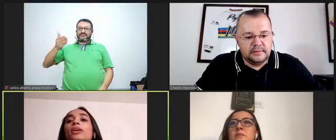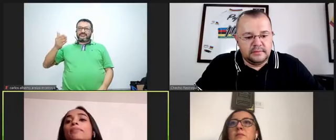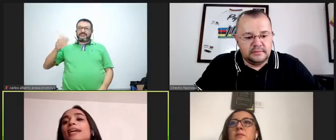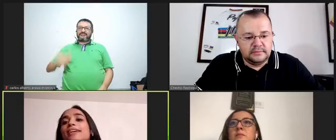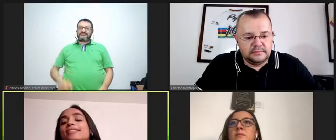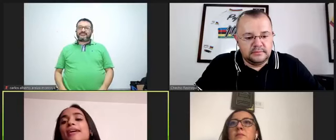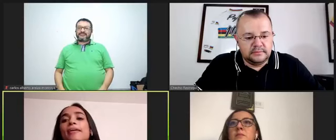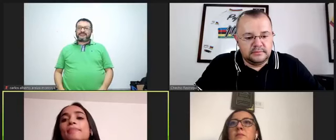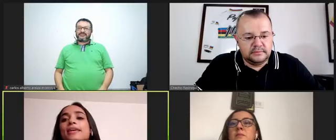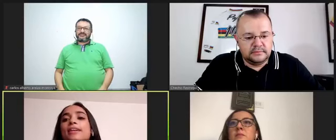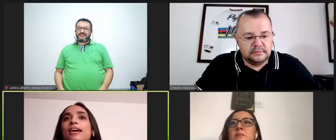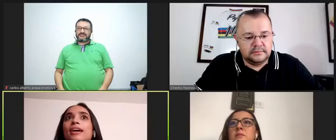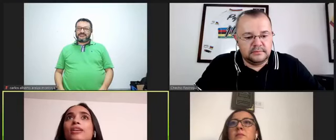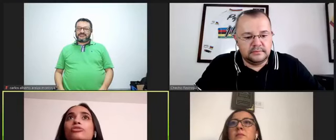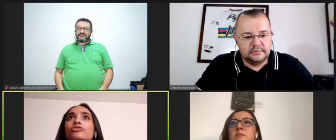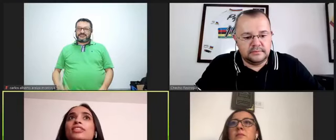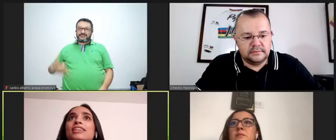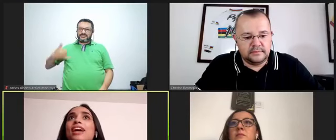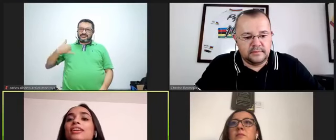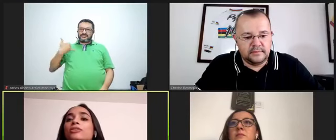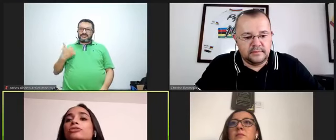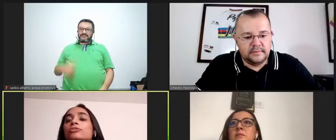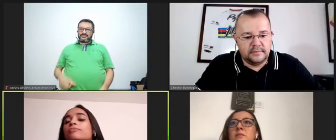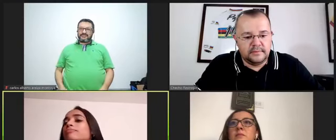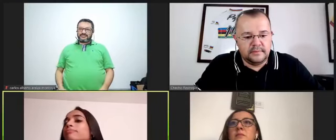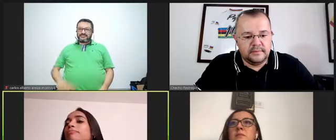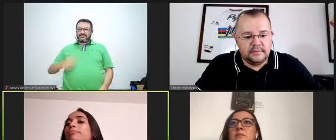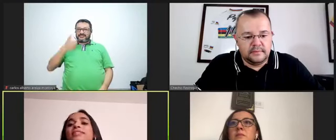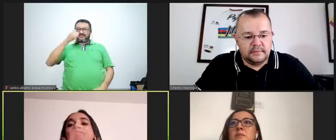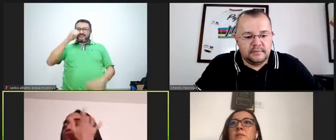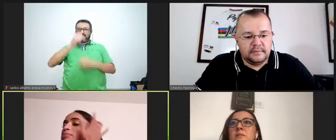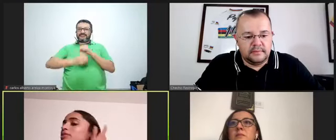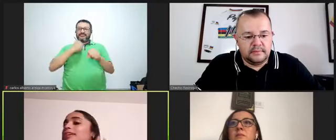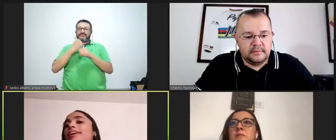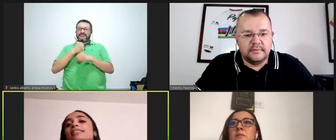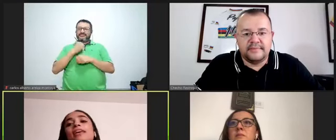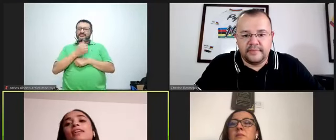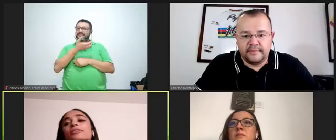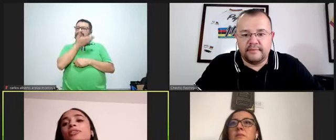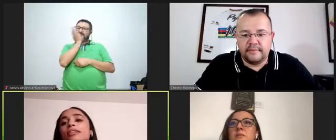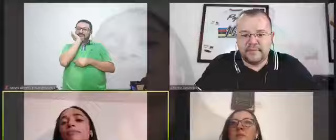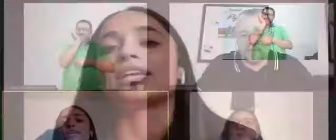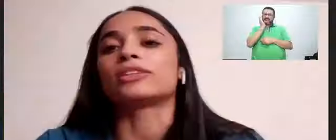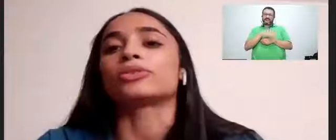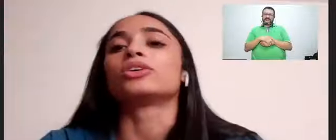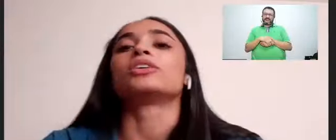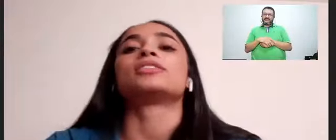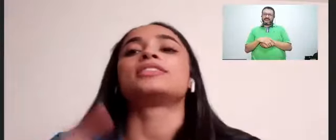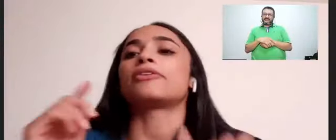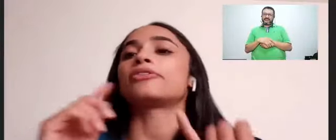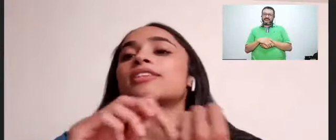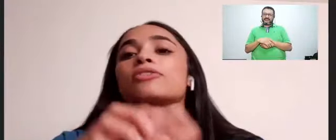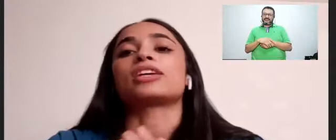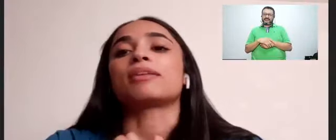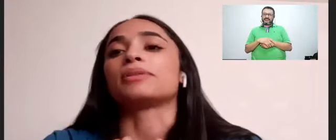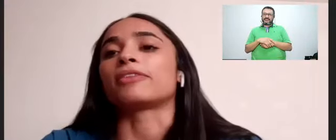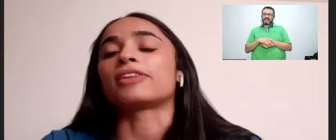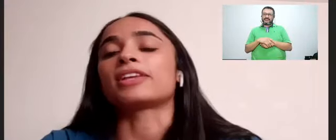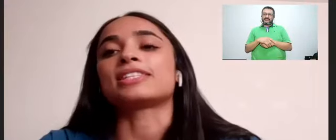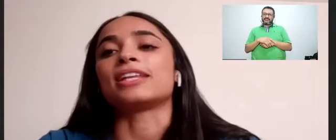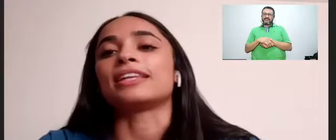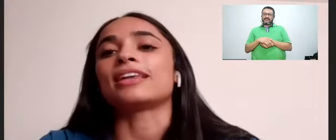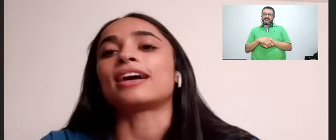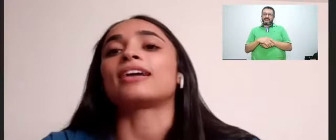si un gimnasta empieza a los 10 años, pues ya es imposible que sea de alto rendimiento. Ya no desarrolla la